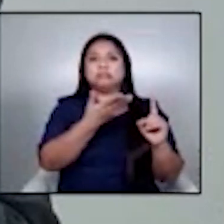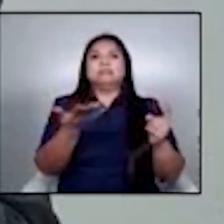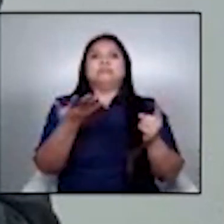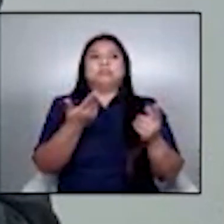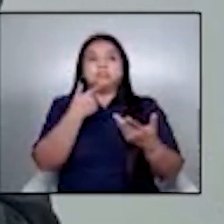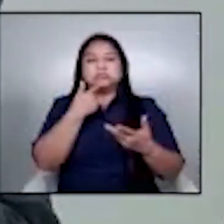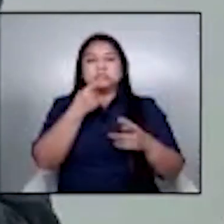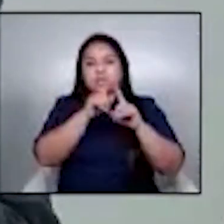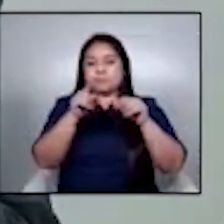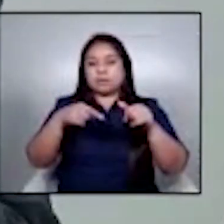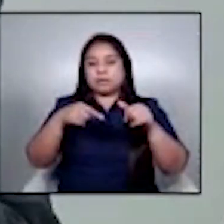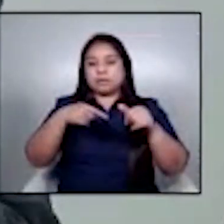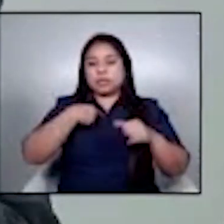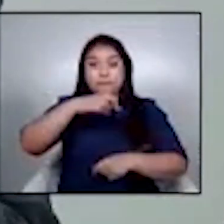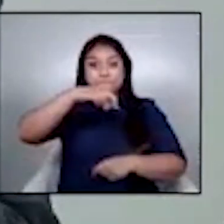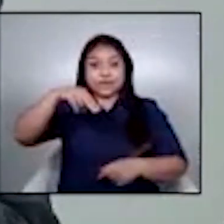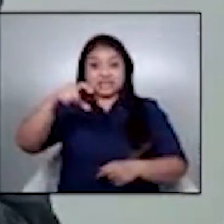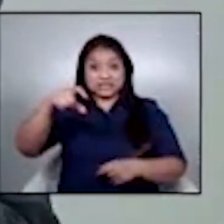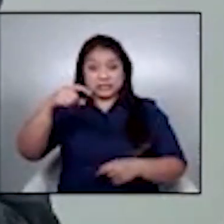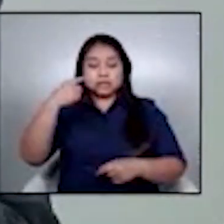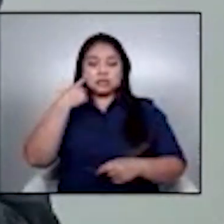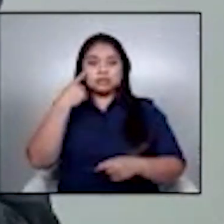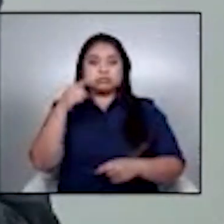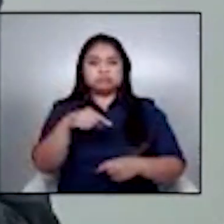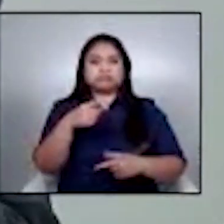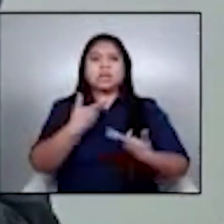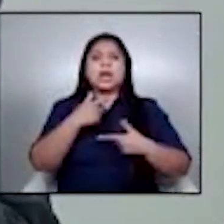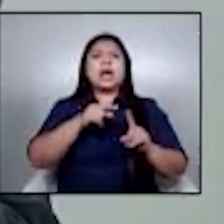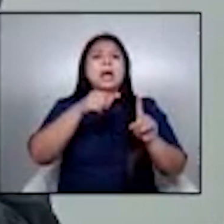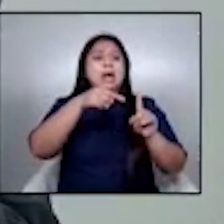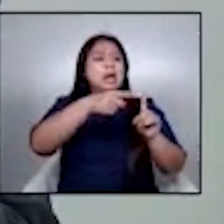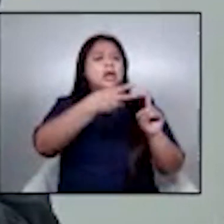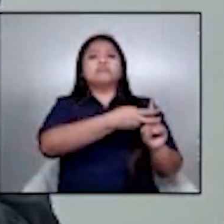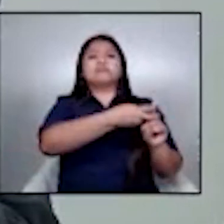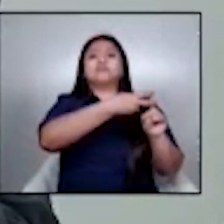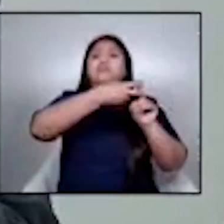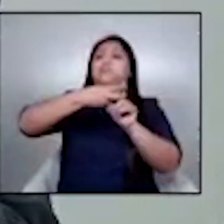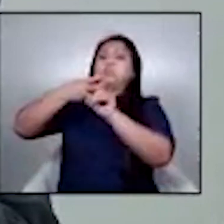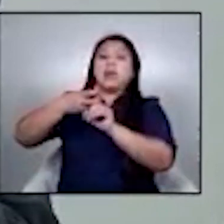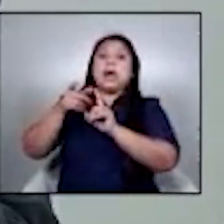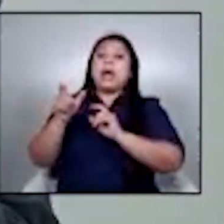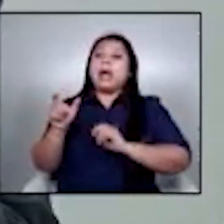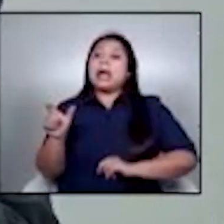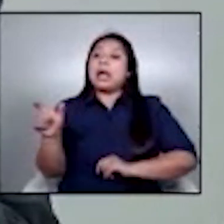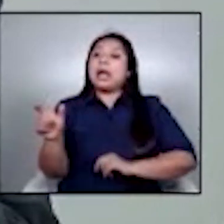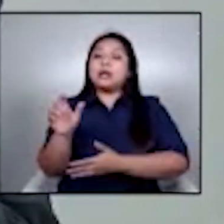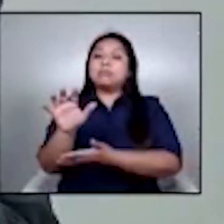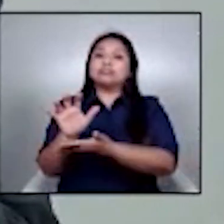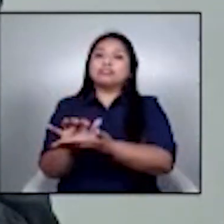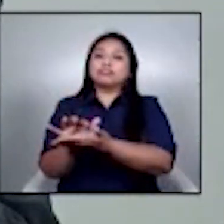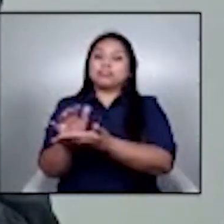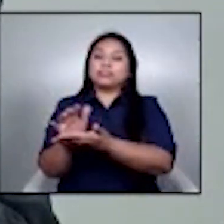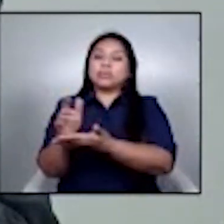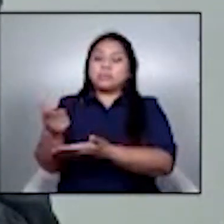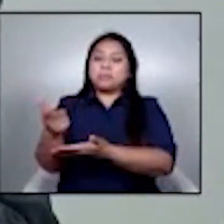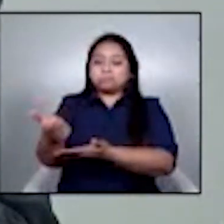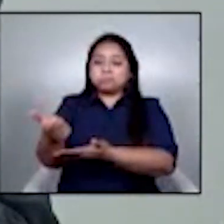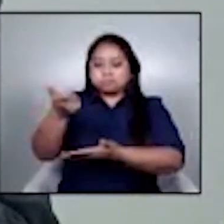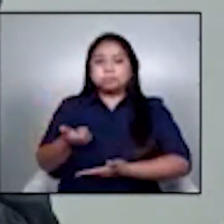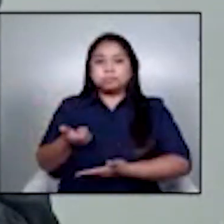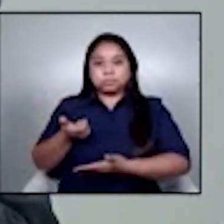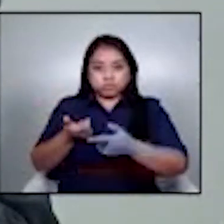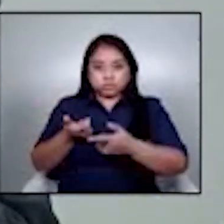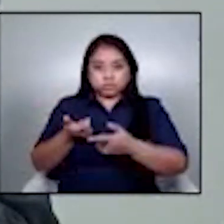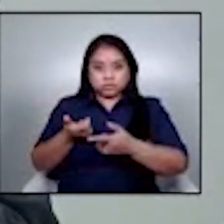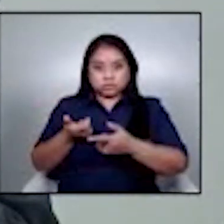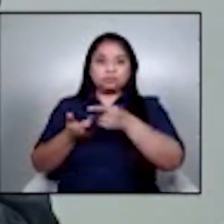los elementos de la Policía Nacional Civil trasladaban a las víctimas a cajeros automáticos para que a través de ahí hicieran los retiros